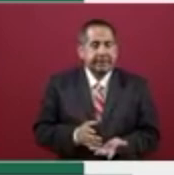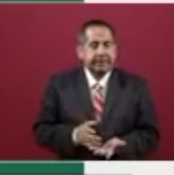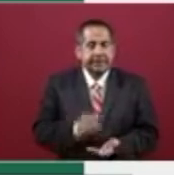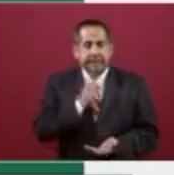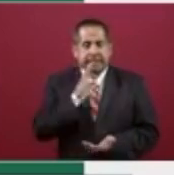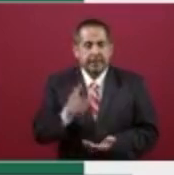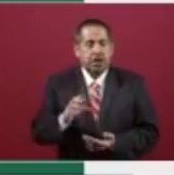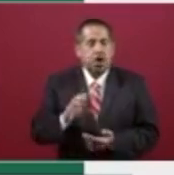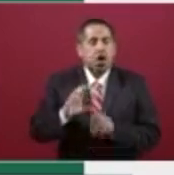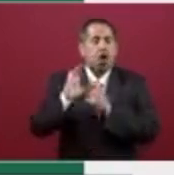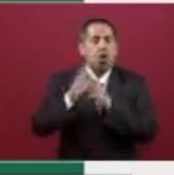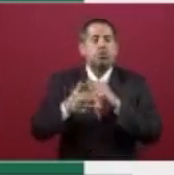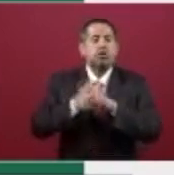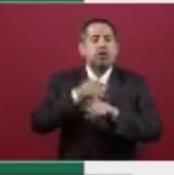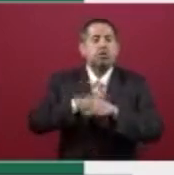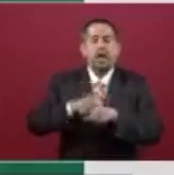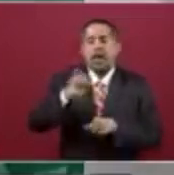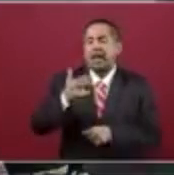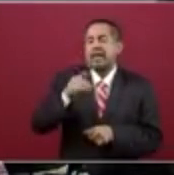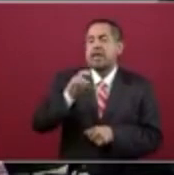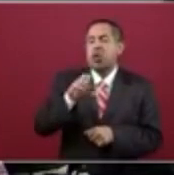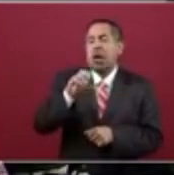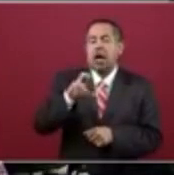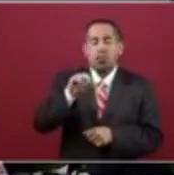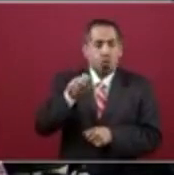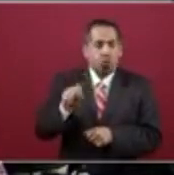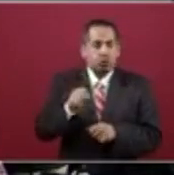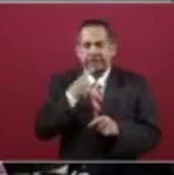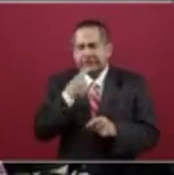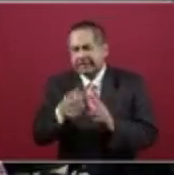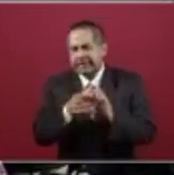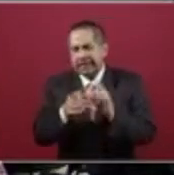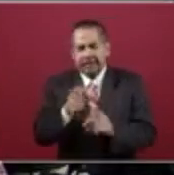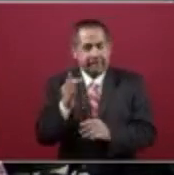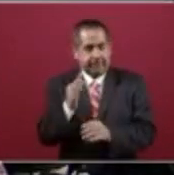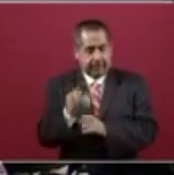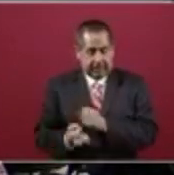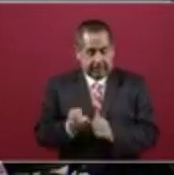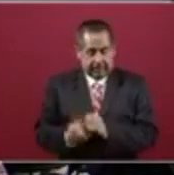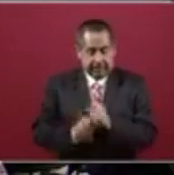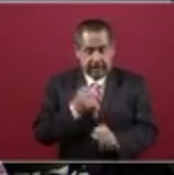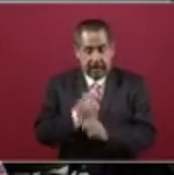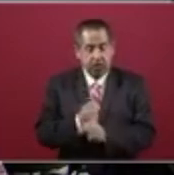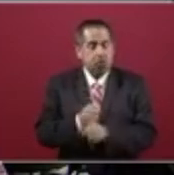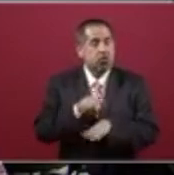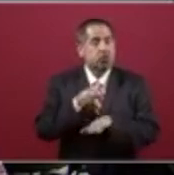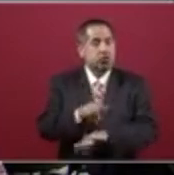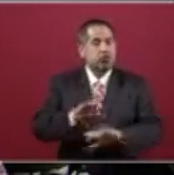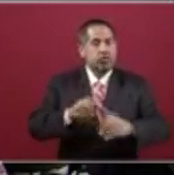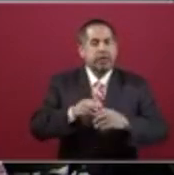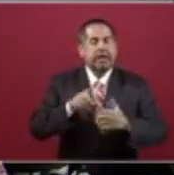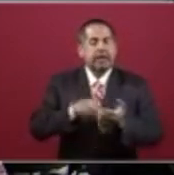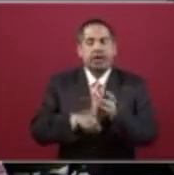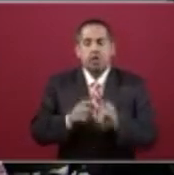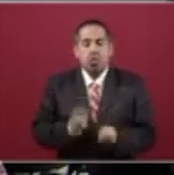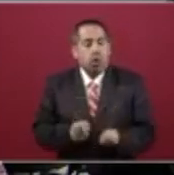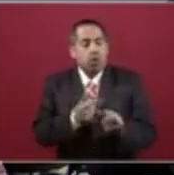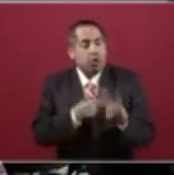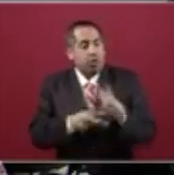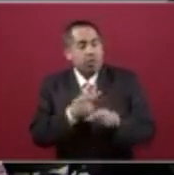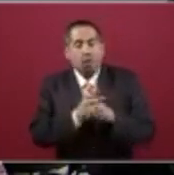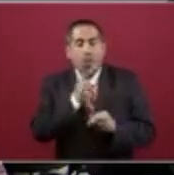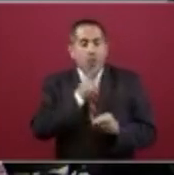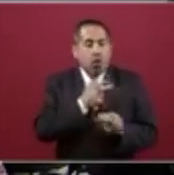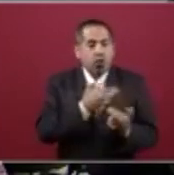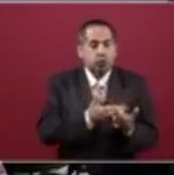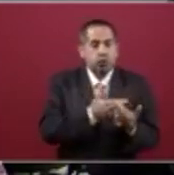Nacional de Hidrocarburos al mes de febrero de este año en relación a la producción de